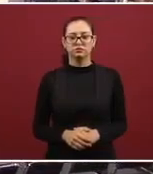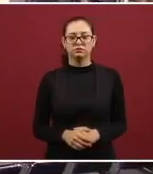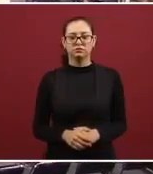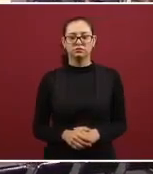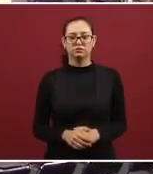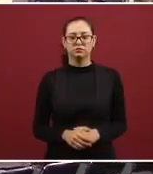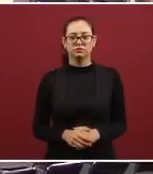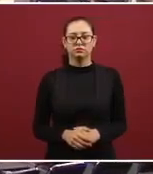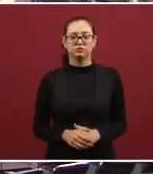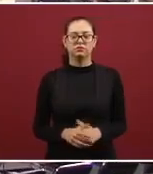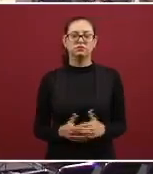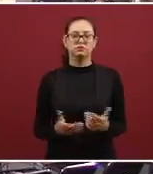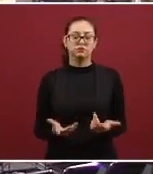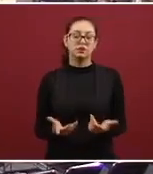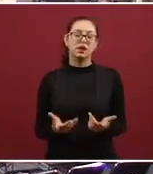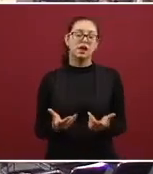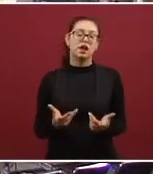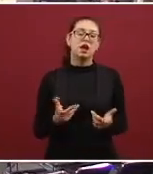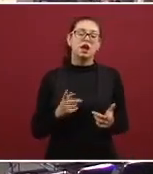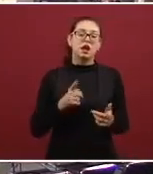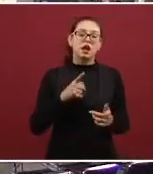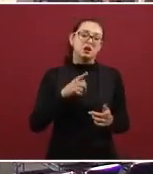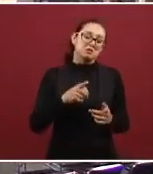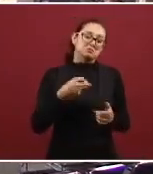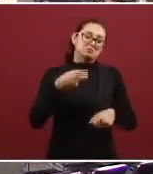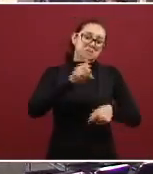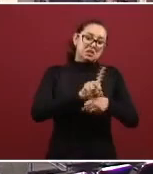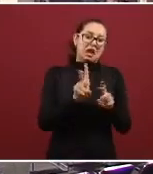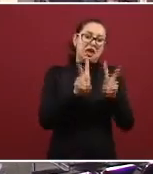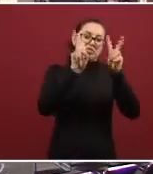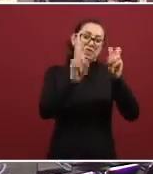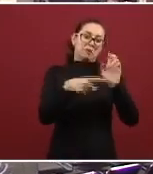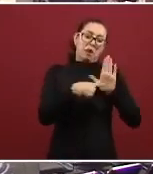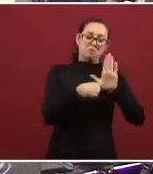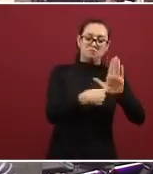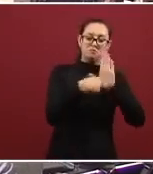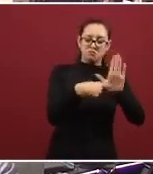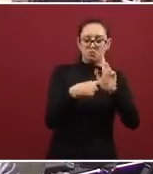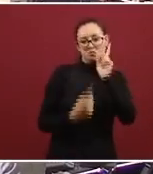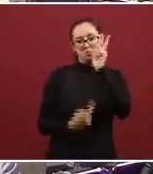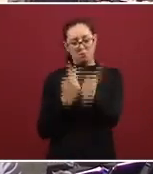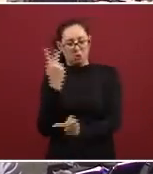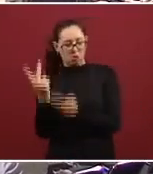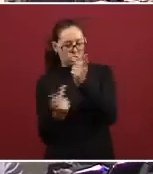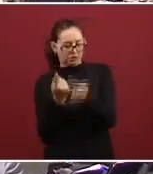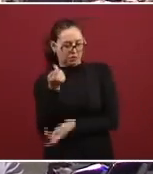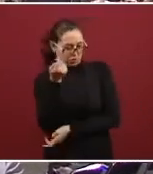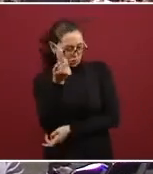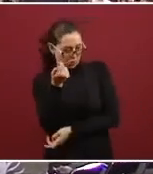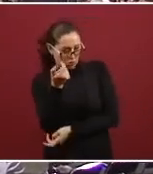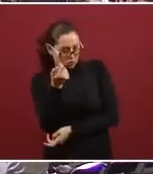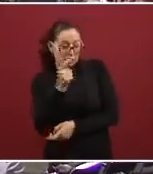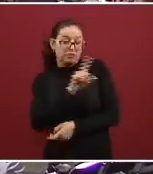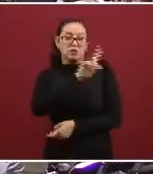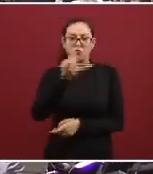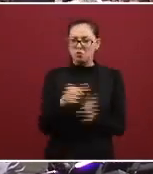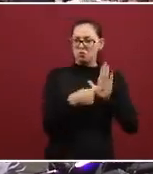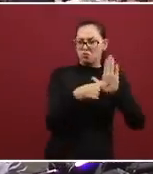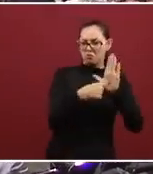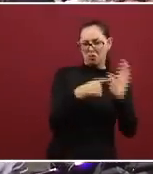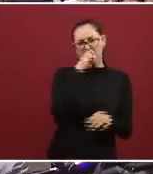menos preguntas, cuando no tengamos exposiciones más preguntas y respuestas. Nos